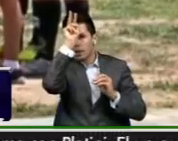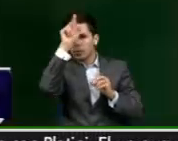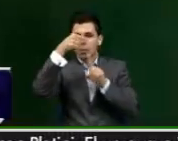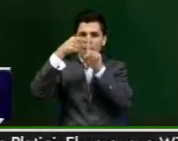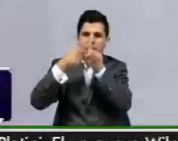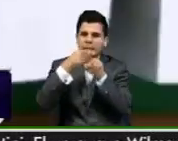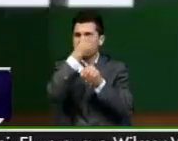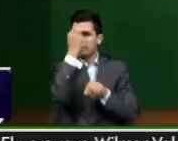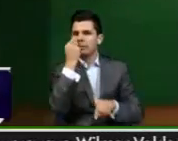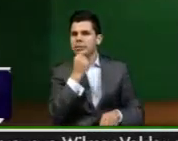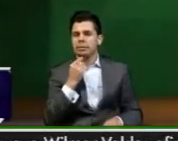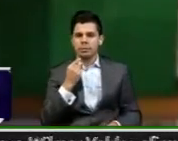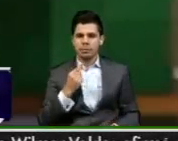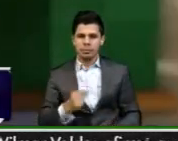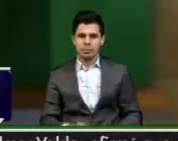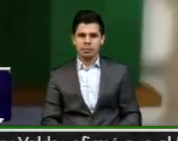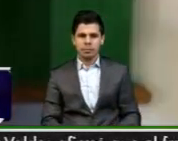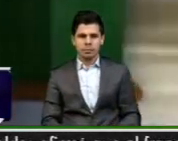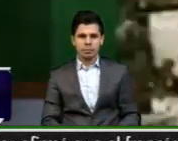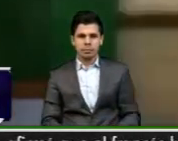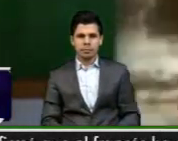septiembre.